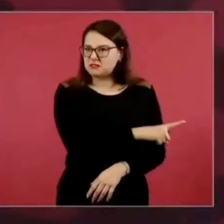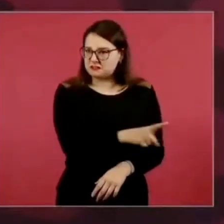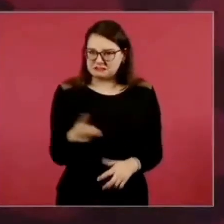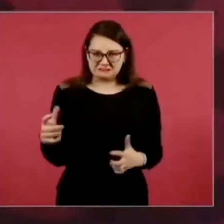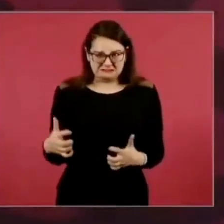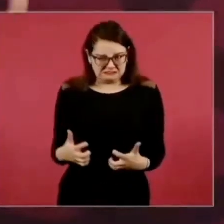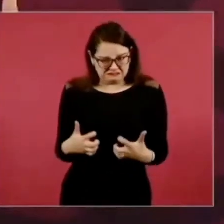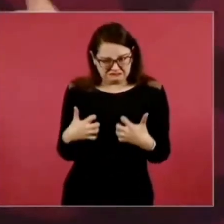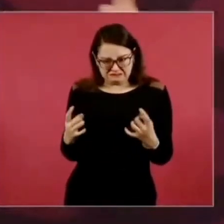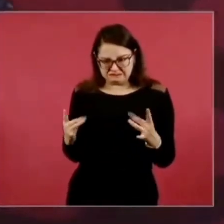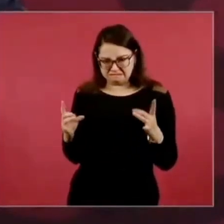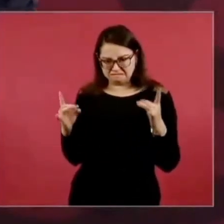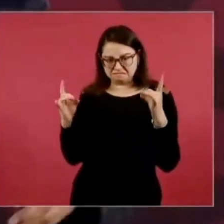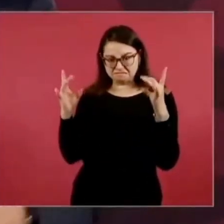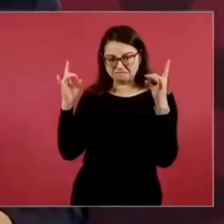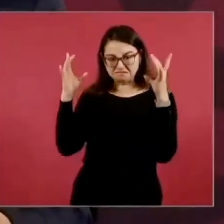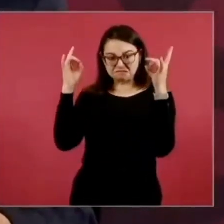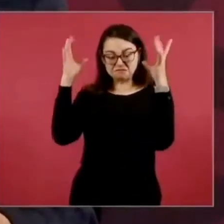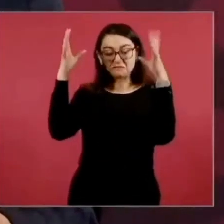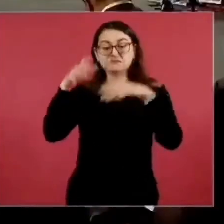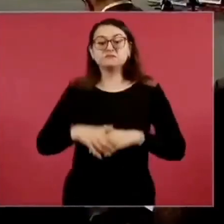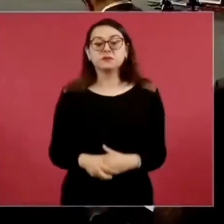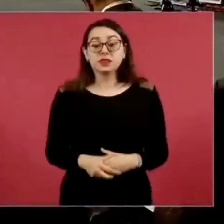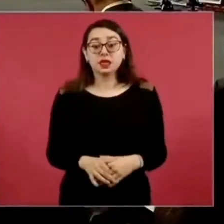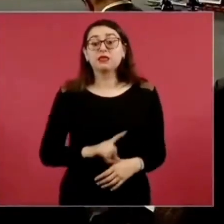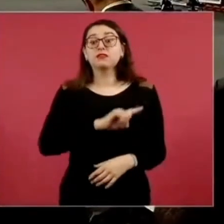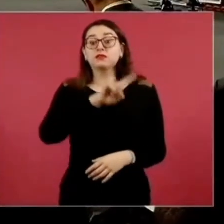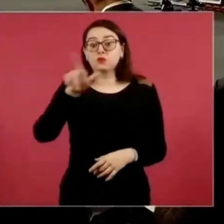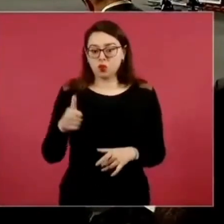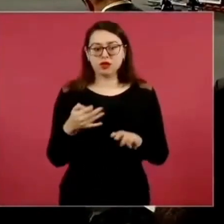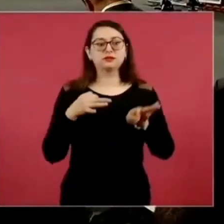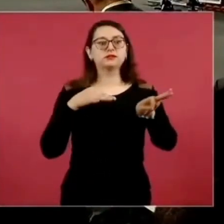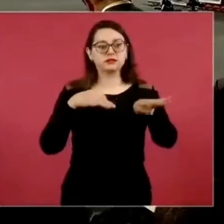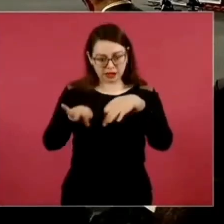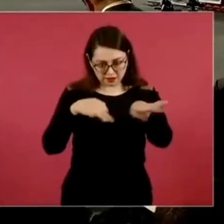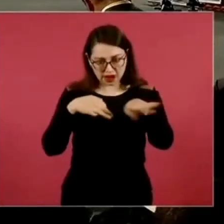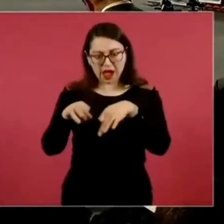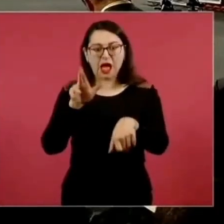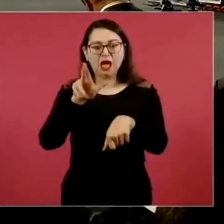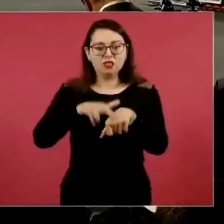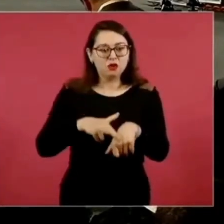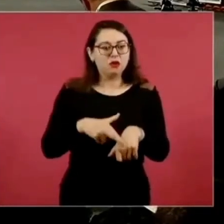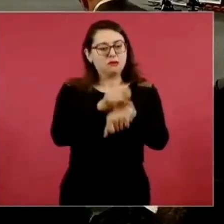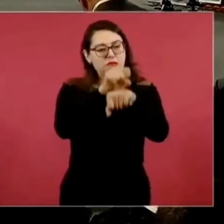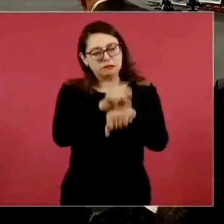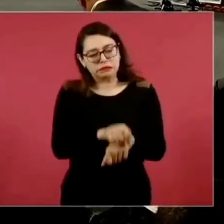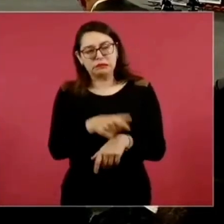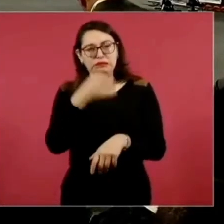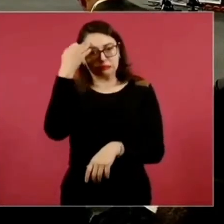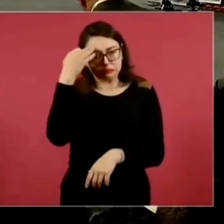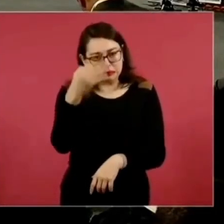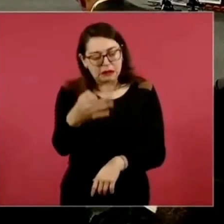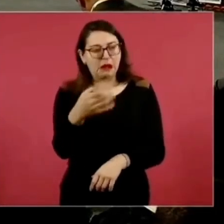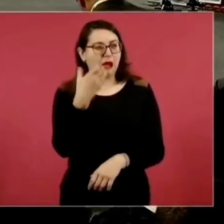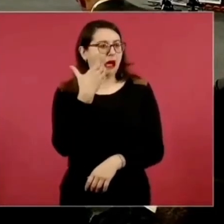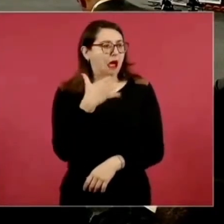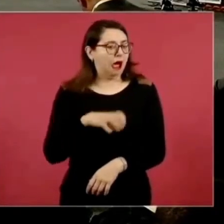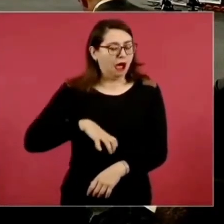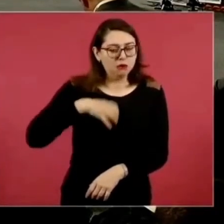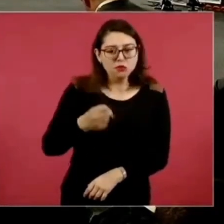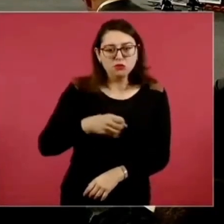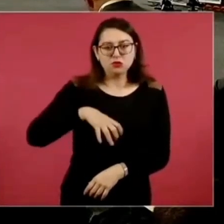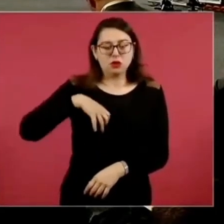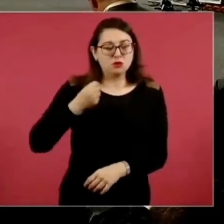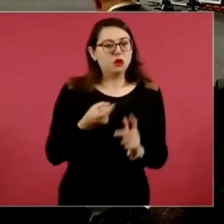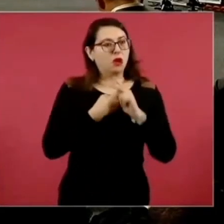y garantiza él el derecho a la huelga y en Nuevo León duran muchísimo las